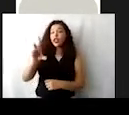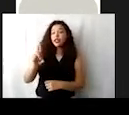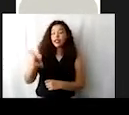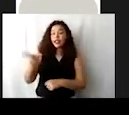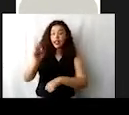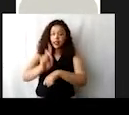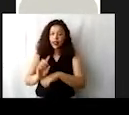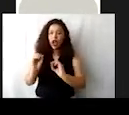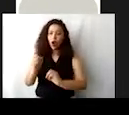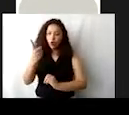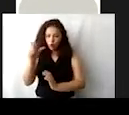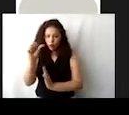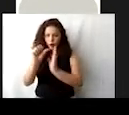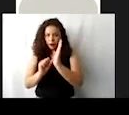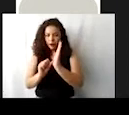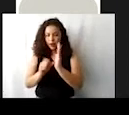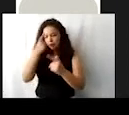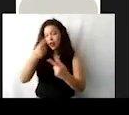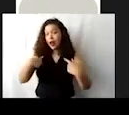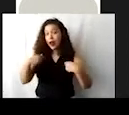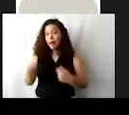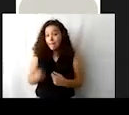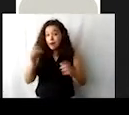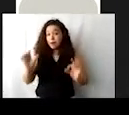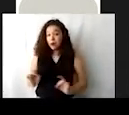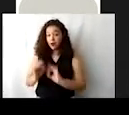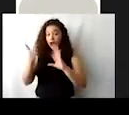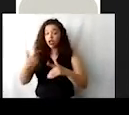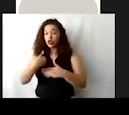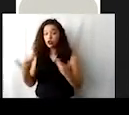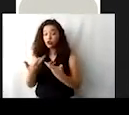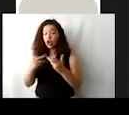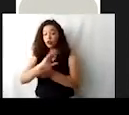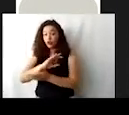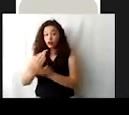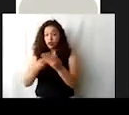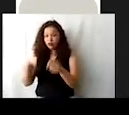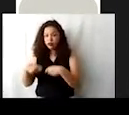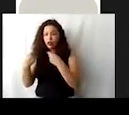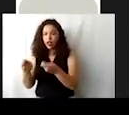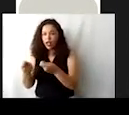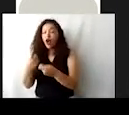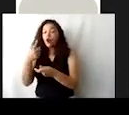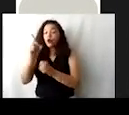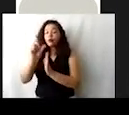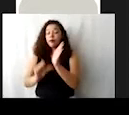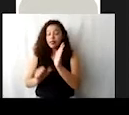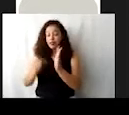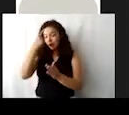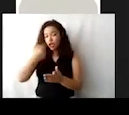realizan estos primeros actos, ¿no? O estos hechos por los que ya estoy obligado a pagar impuestos.